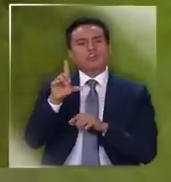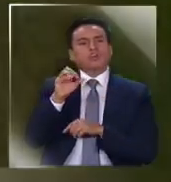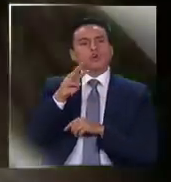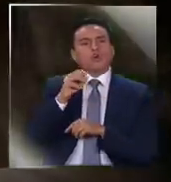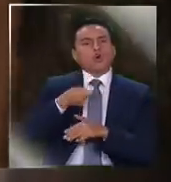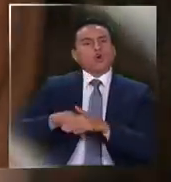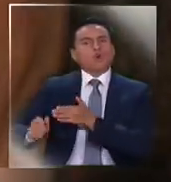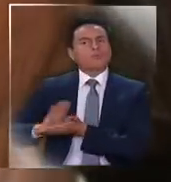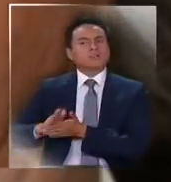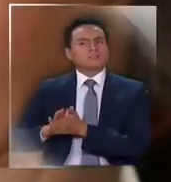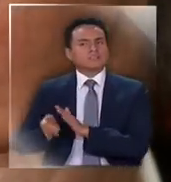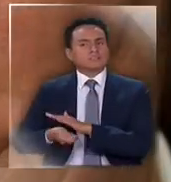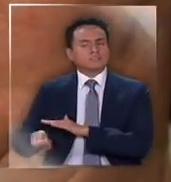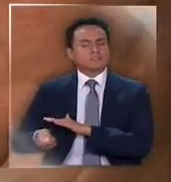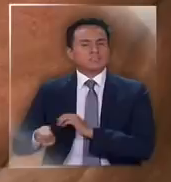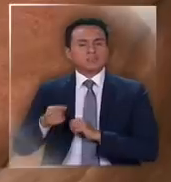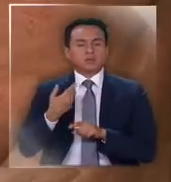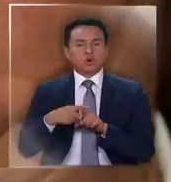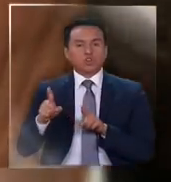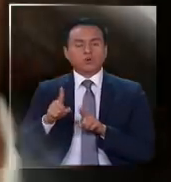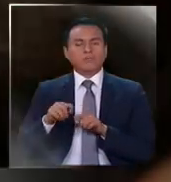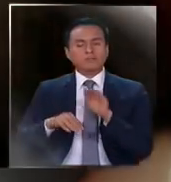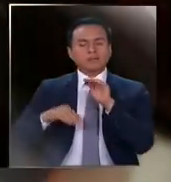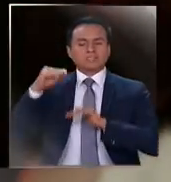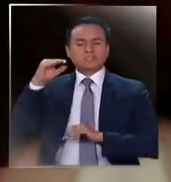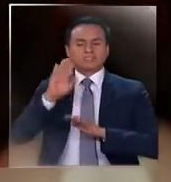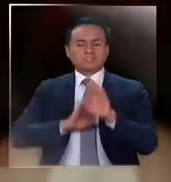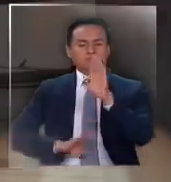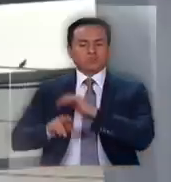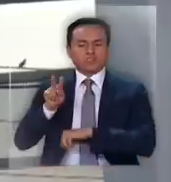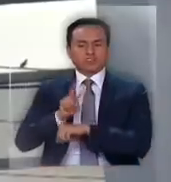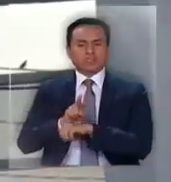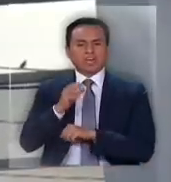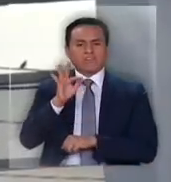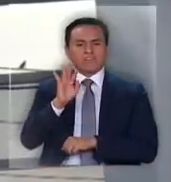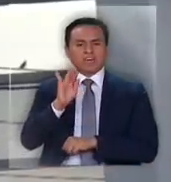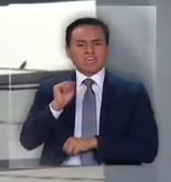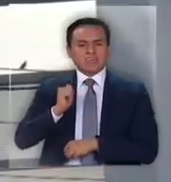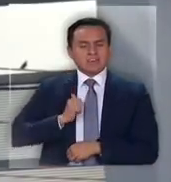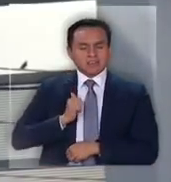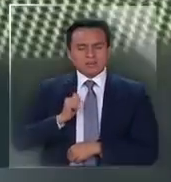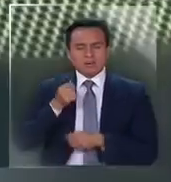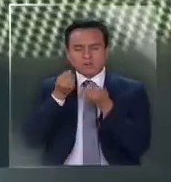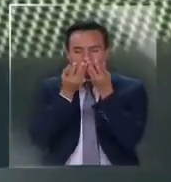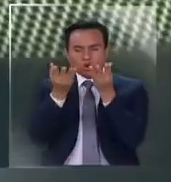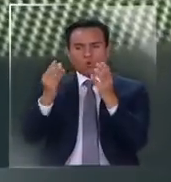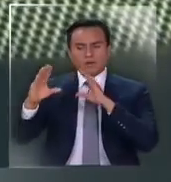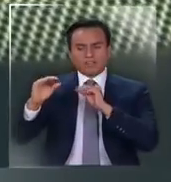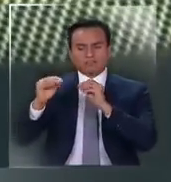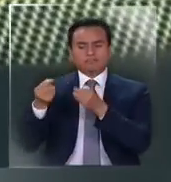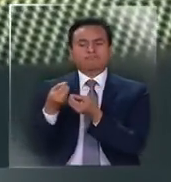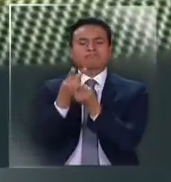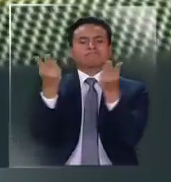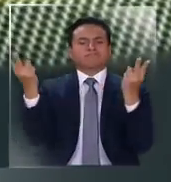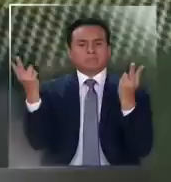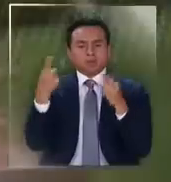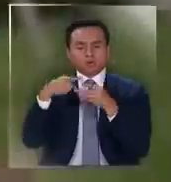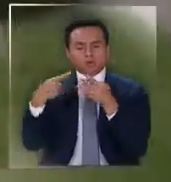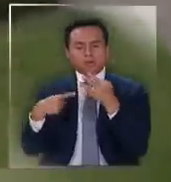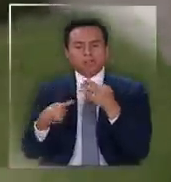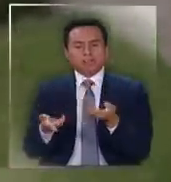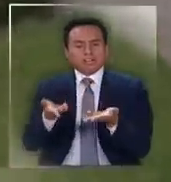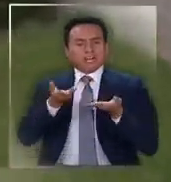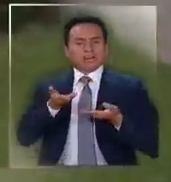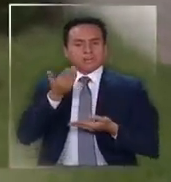coimas. Su otrora mandamás, hoy testigo protegido del FBI, reveló esta conversación y otras más para